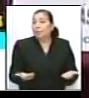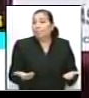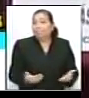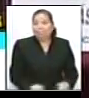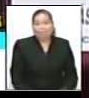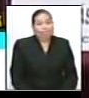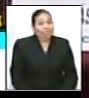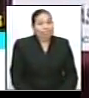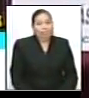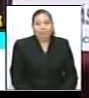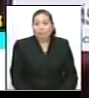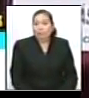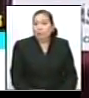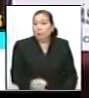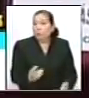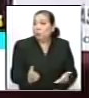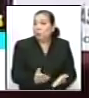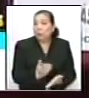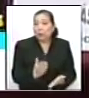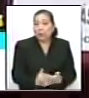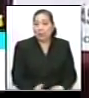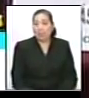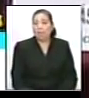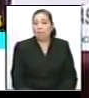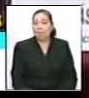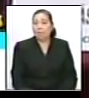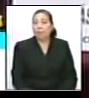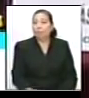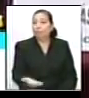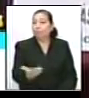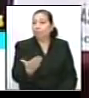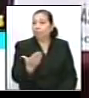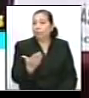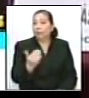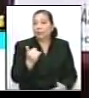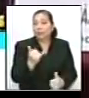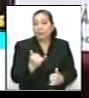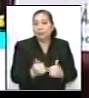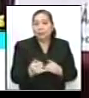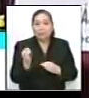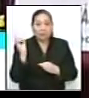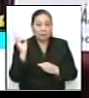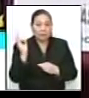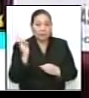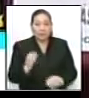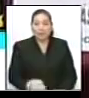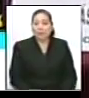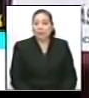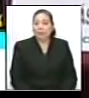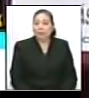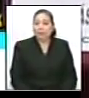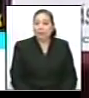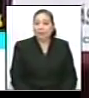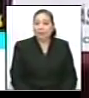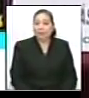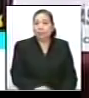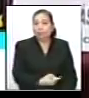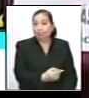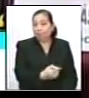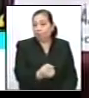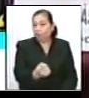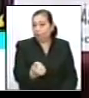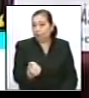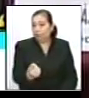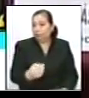es prácticamente el caso, por lo que se solicita, culminada la exposición, a los